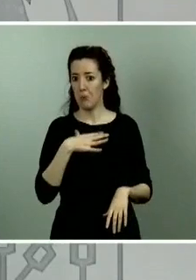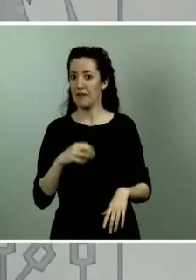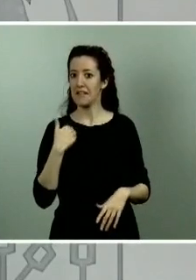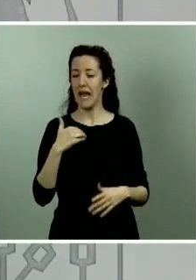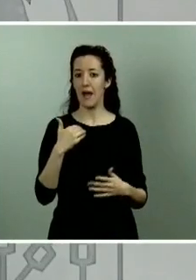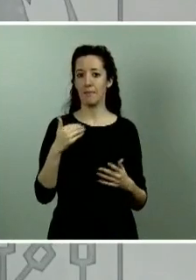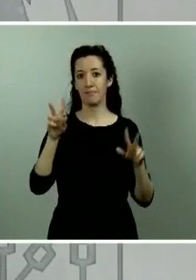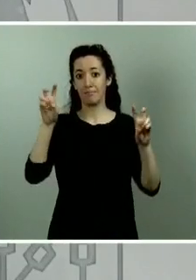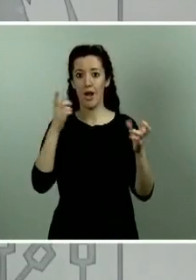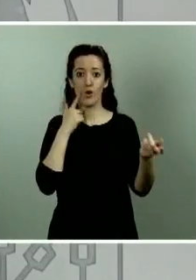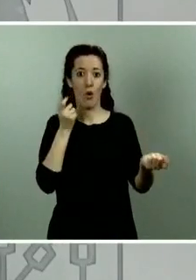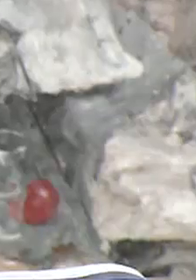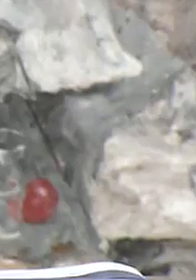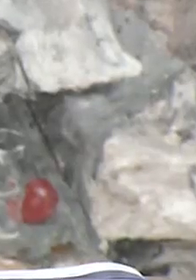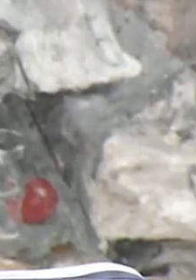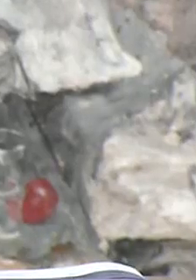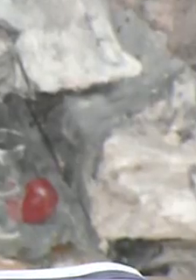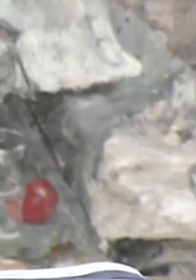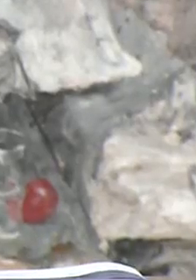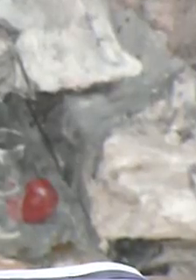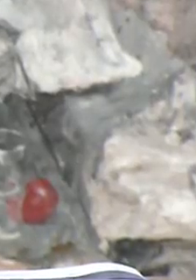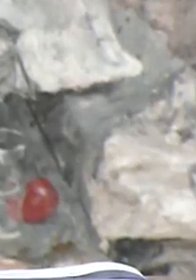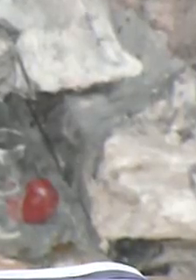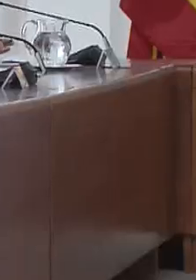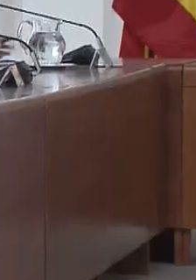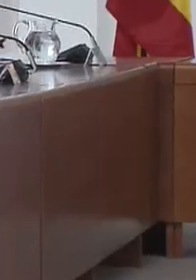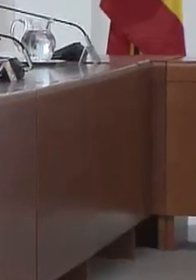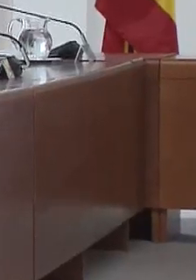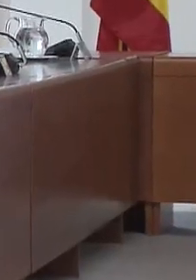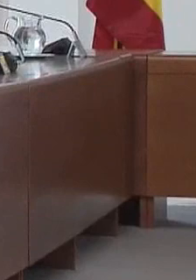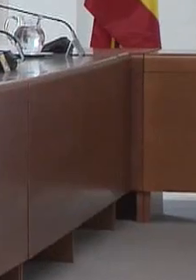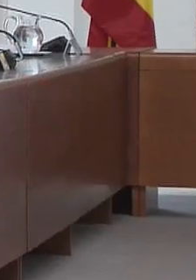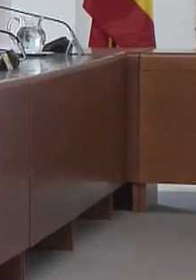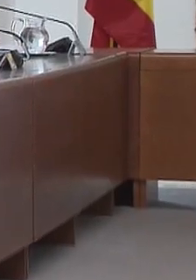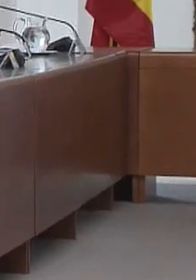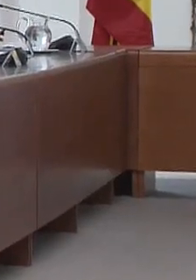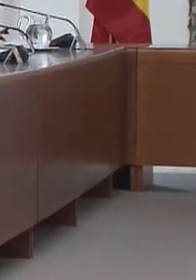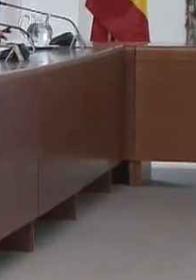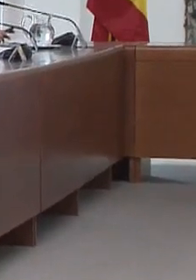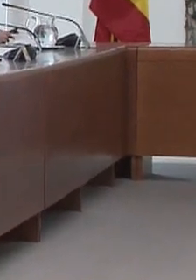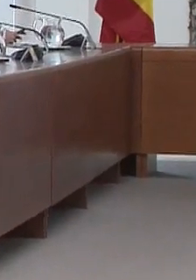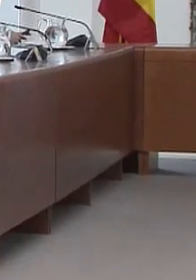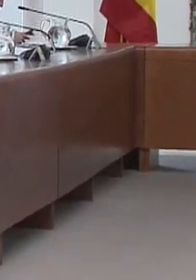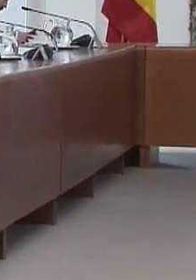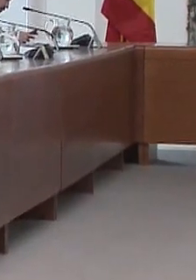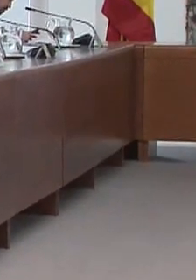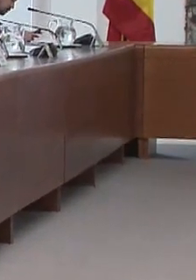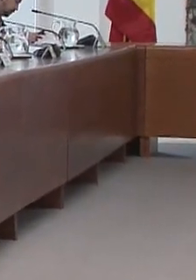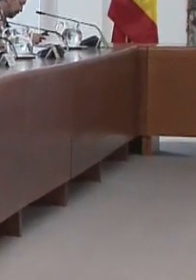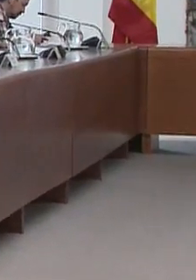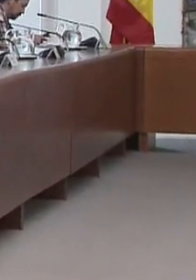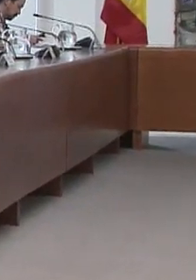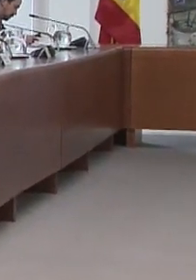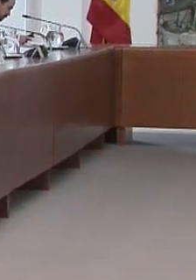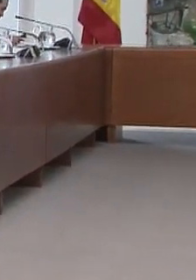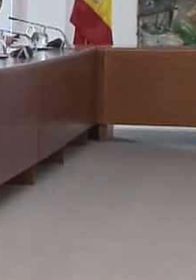plantear situaciones de futuro. Datos que tras seis semanas de estado de alarma invitan a la esperanza, pero con cautela.